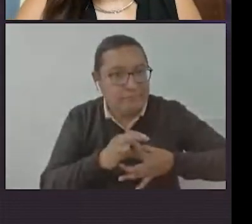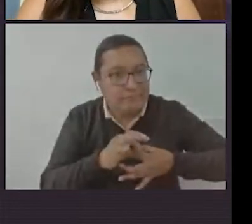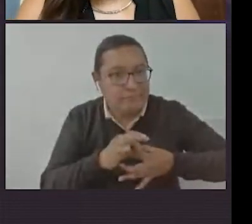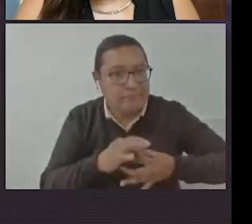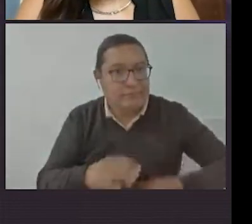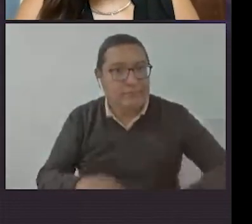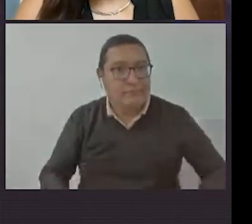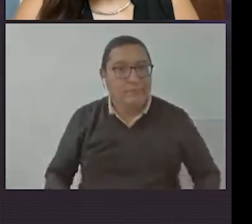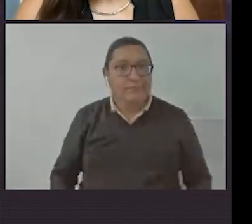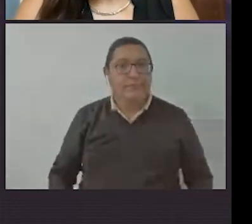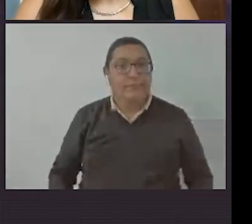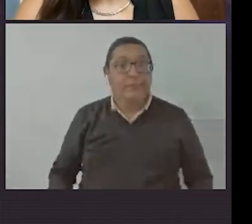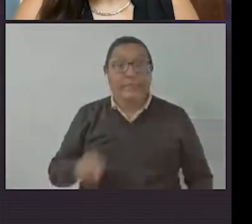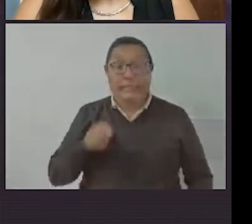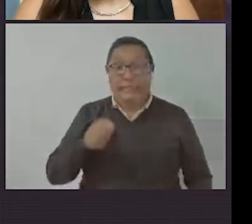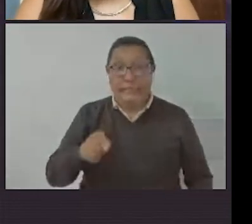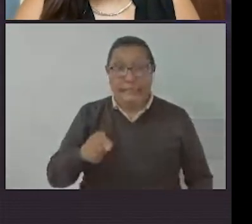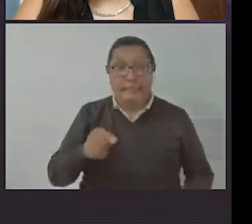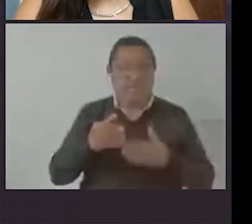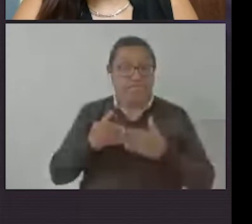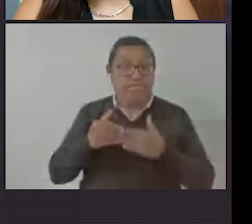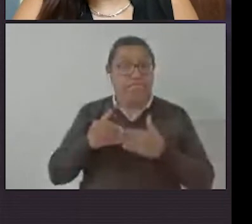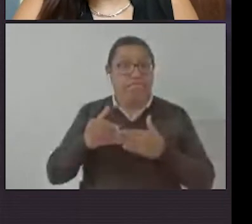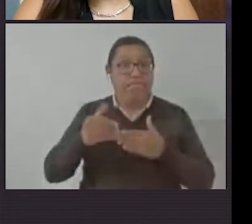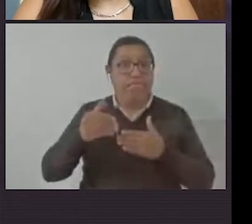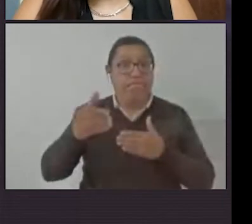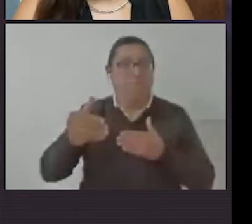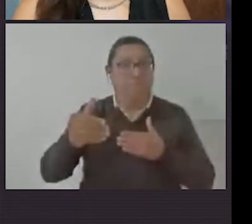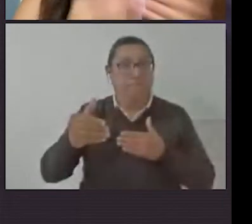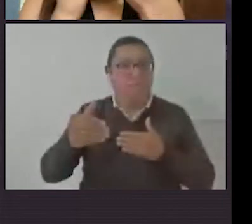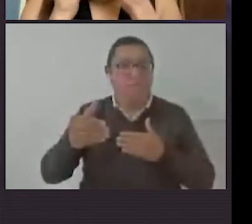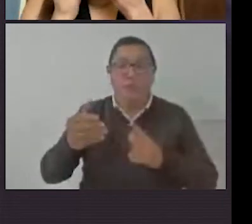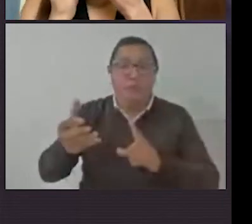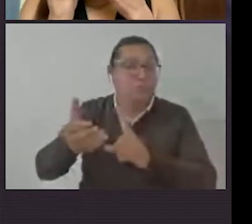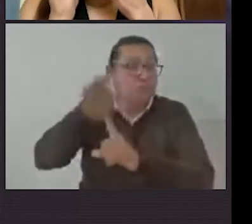Y a partir de aquí, pueden suceder muchas cosas.